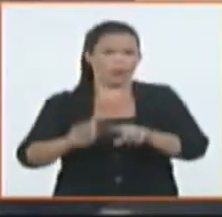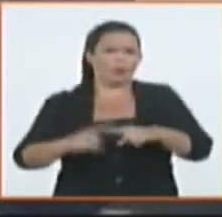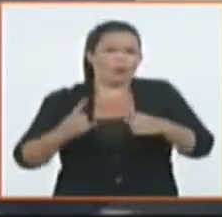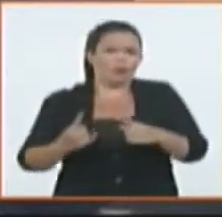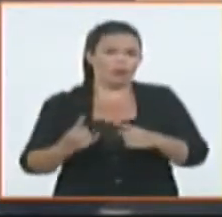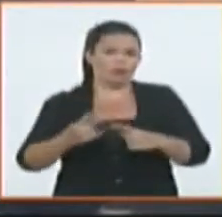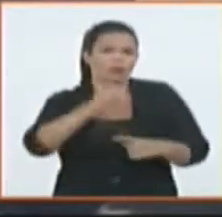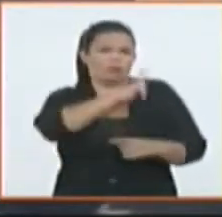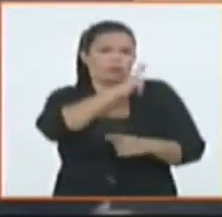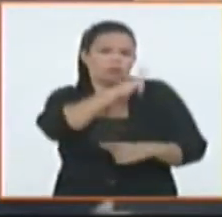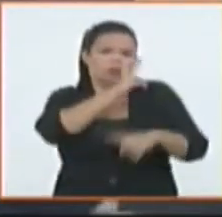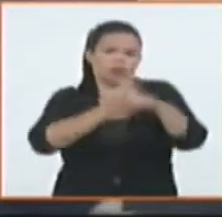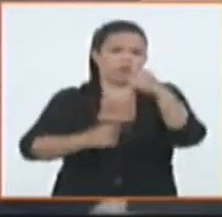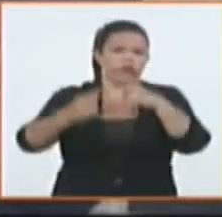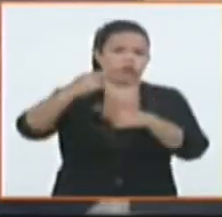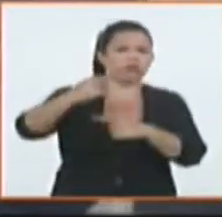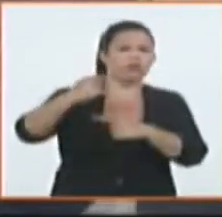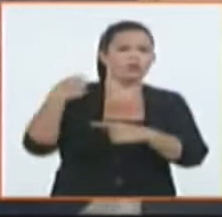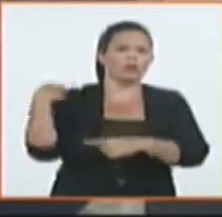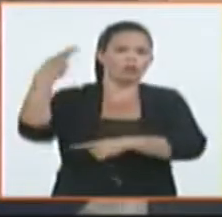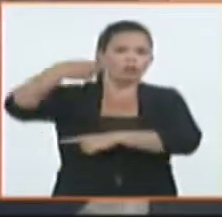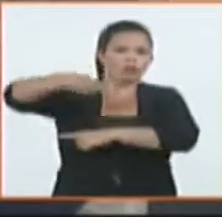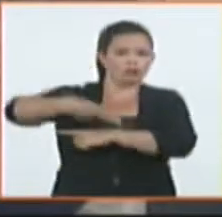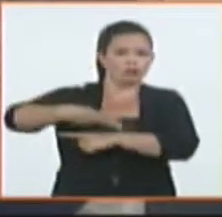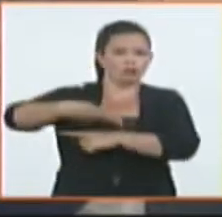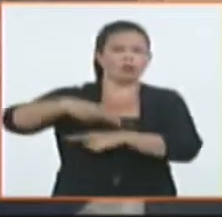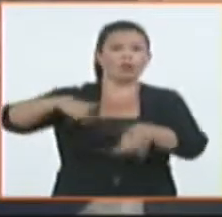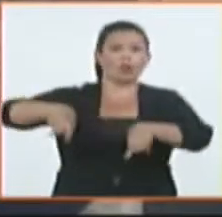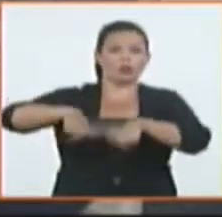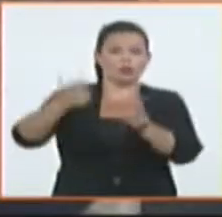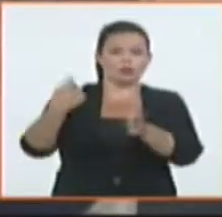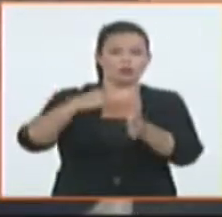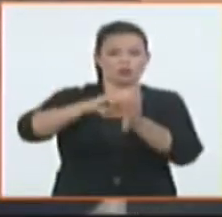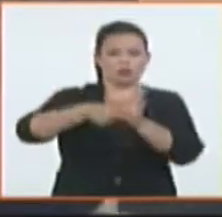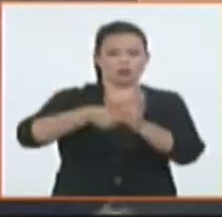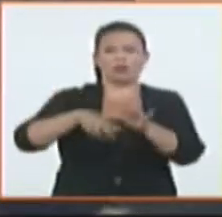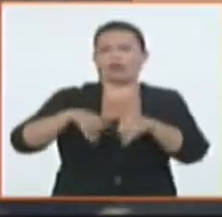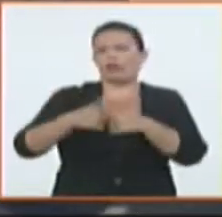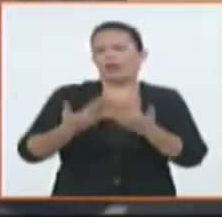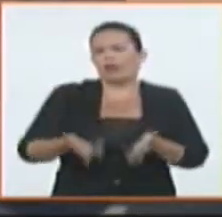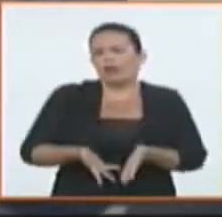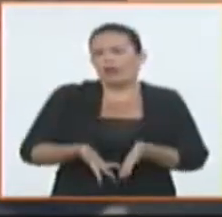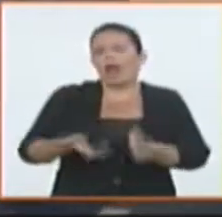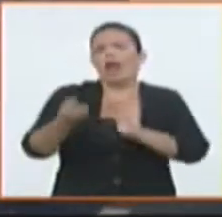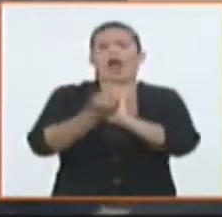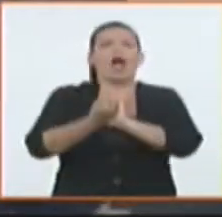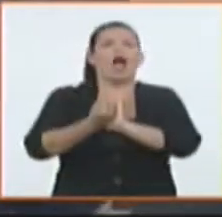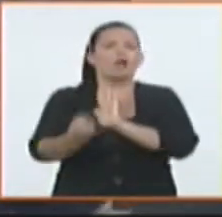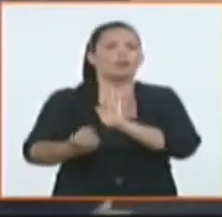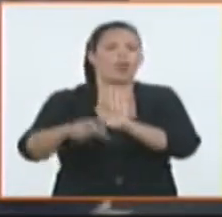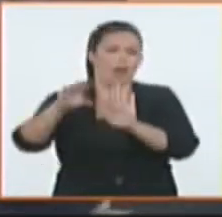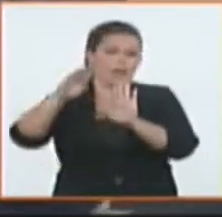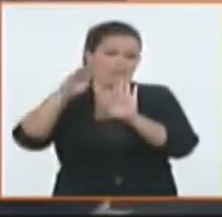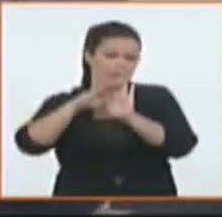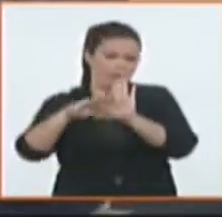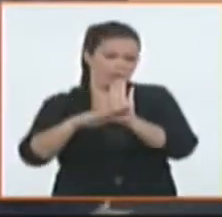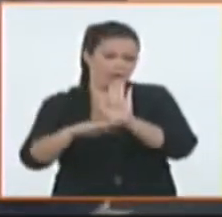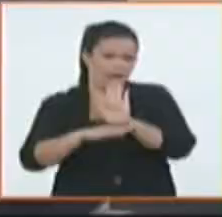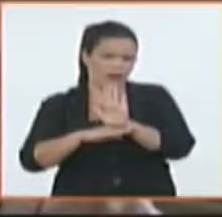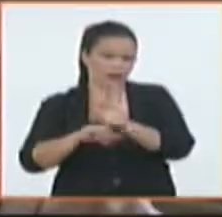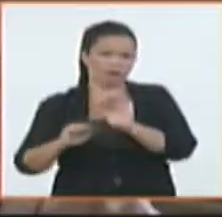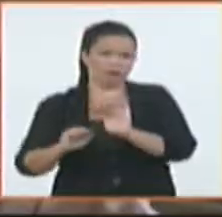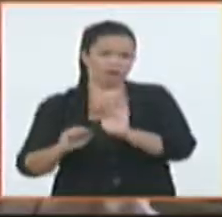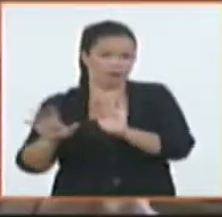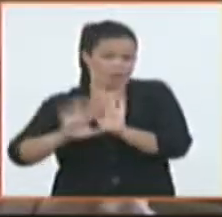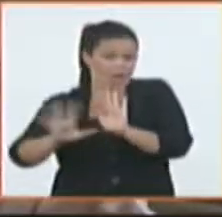central, ejecutivo administrativo, que se apruebe un grupo de medidas y que todavía hay empresas